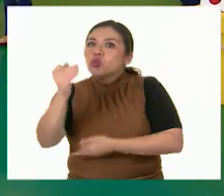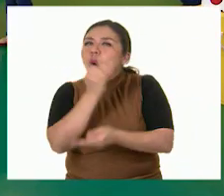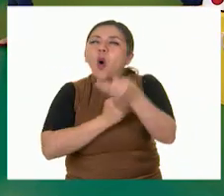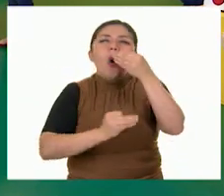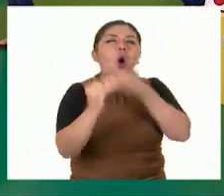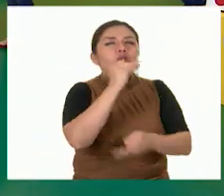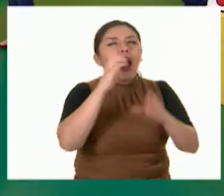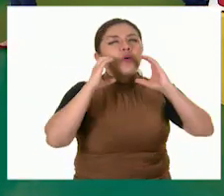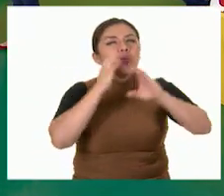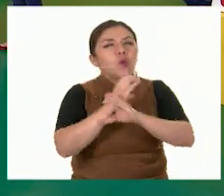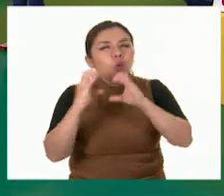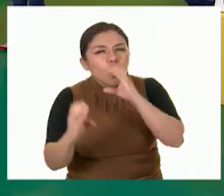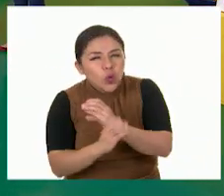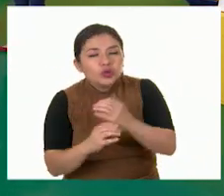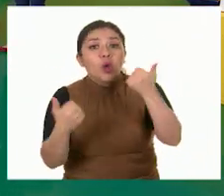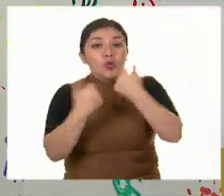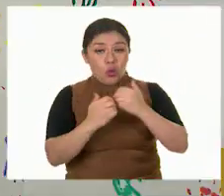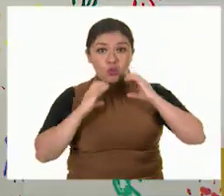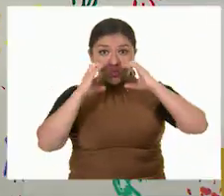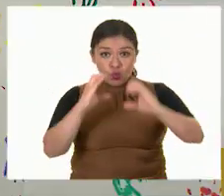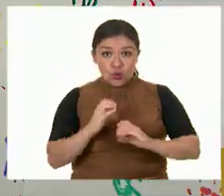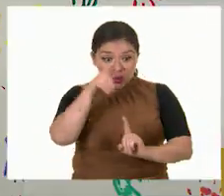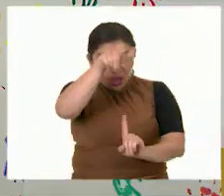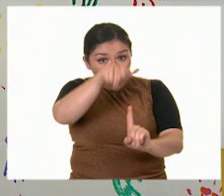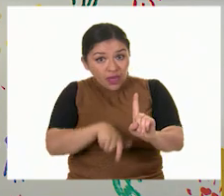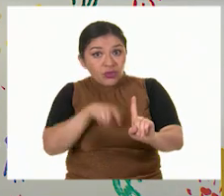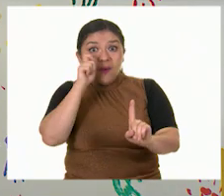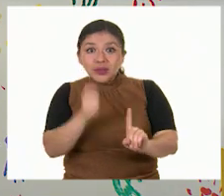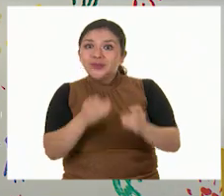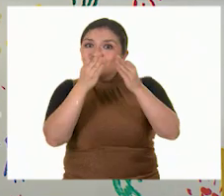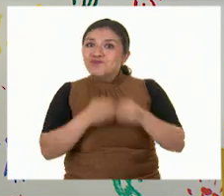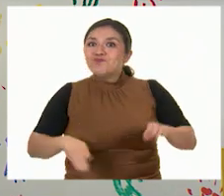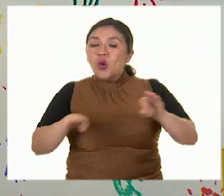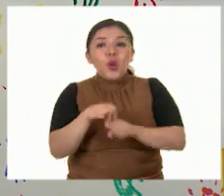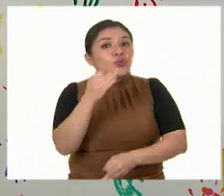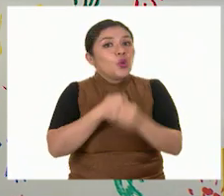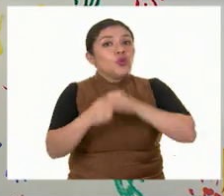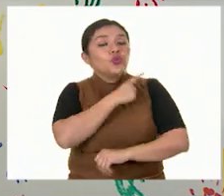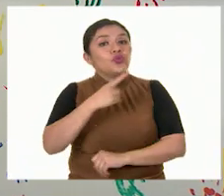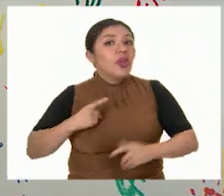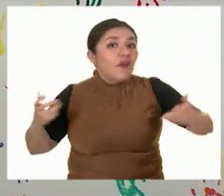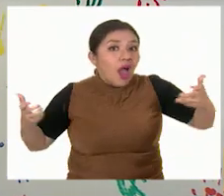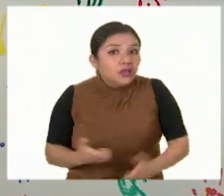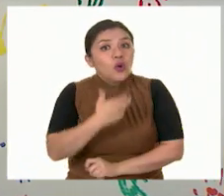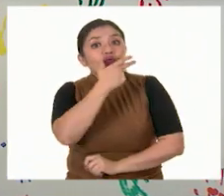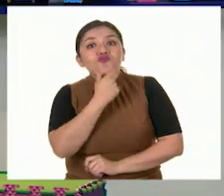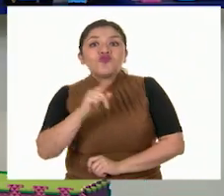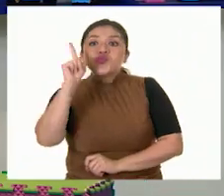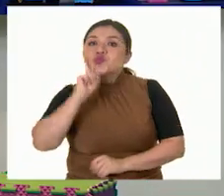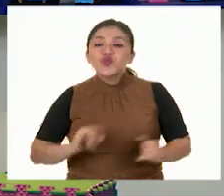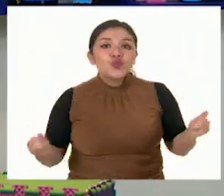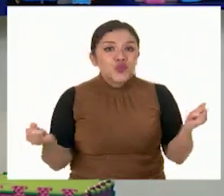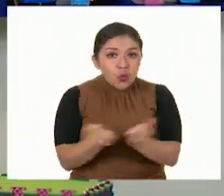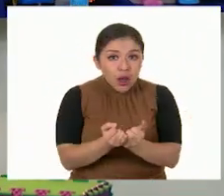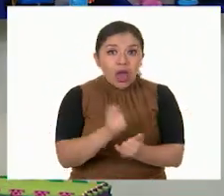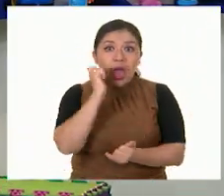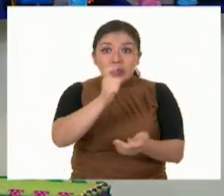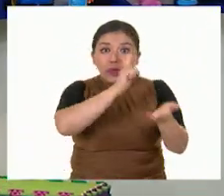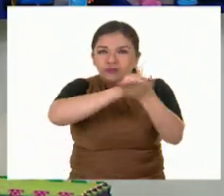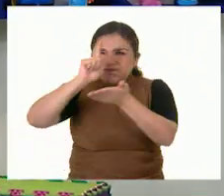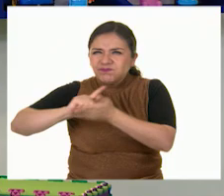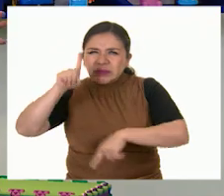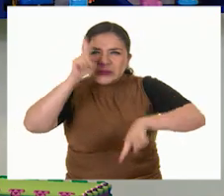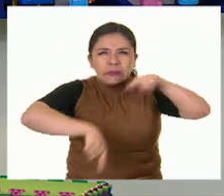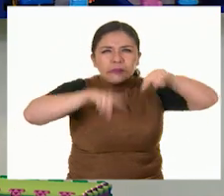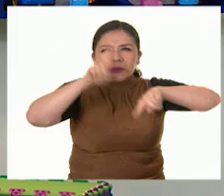objetos. Cuidarnos es parte de algo que tenemos que hacer todas y todos. Sí, limpiar y desinfectar